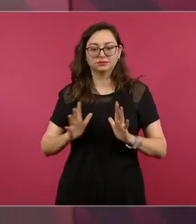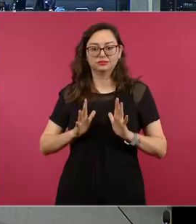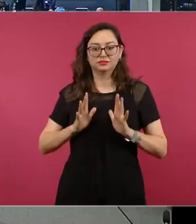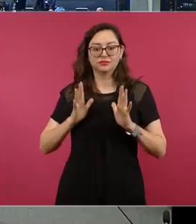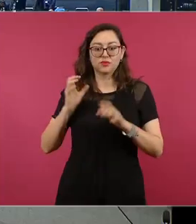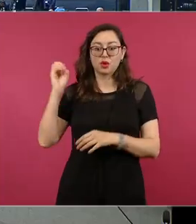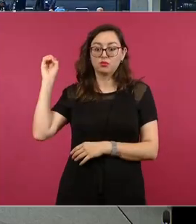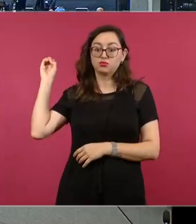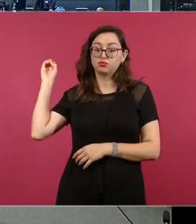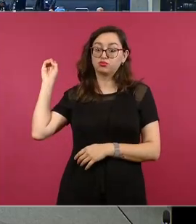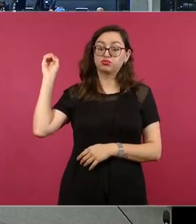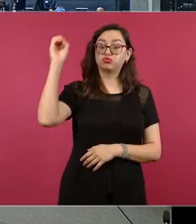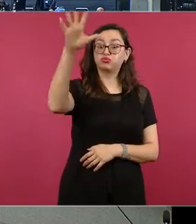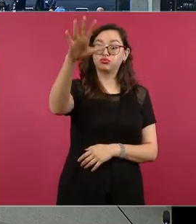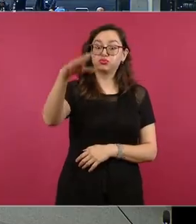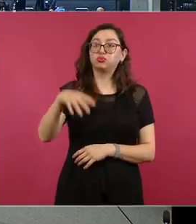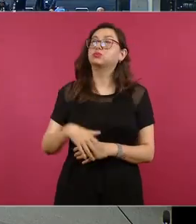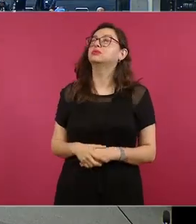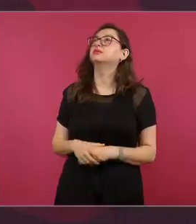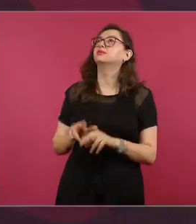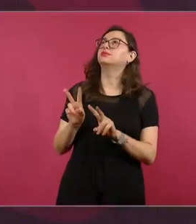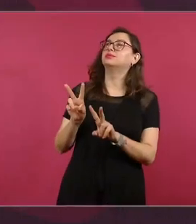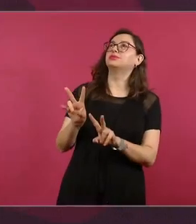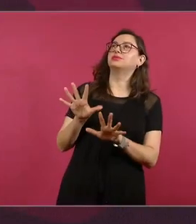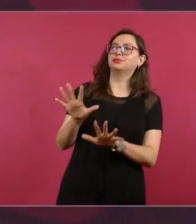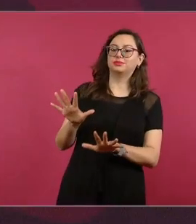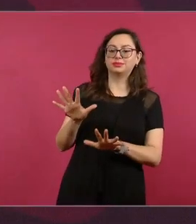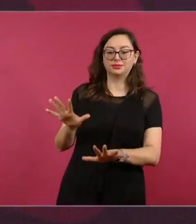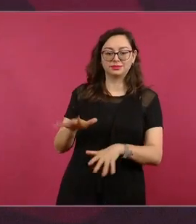son cosas que no se olvidan